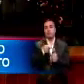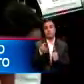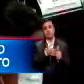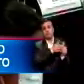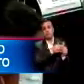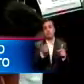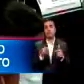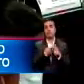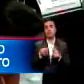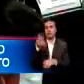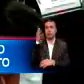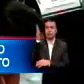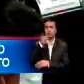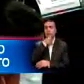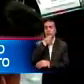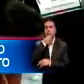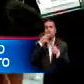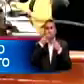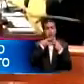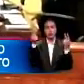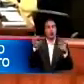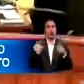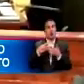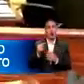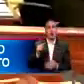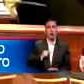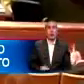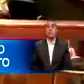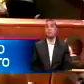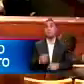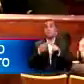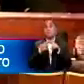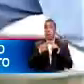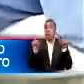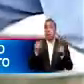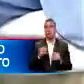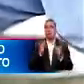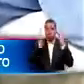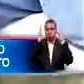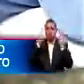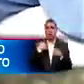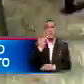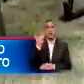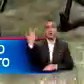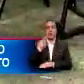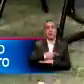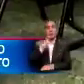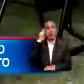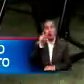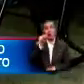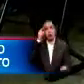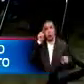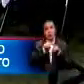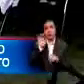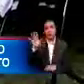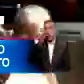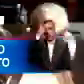cual desarrolló una rueda de prensa donde presentó los detalles. Sin embargo, Jorge Yunda tendrá 3 días para apelar la